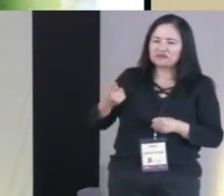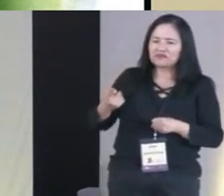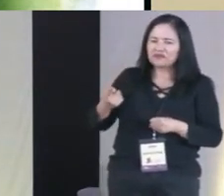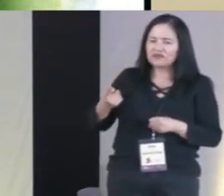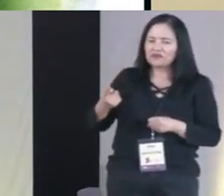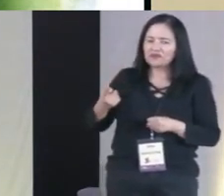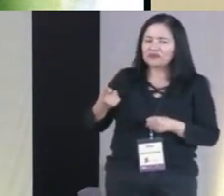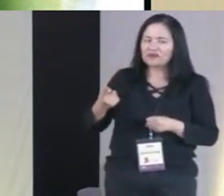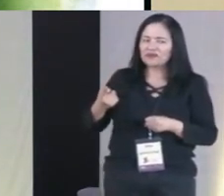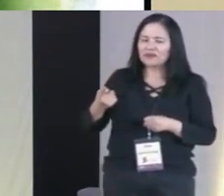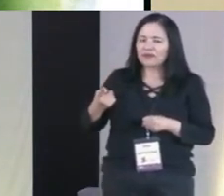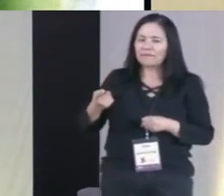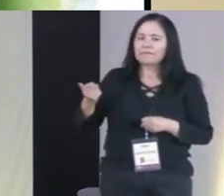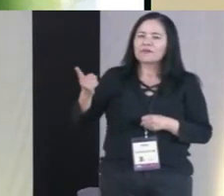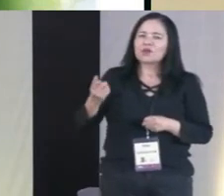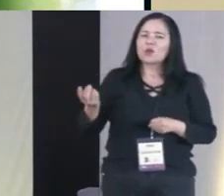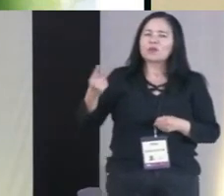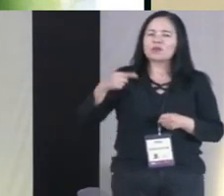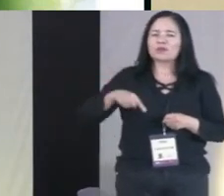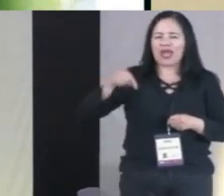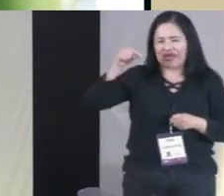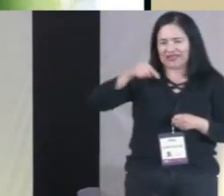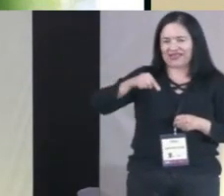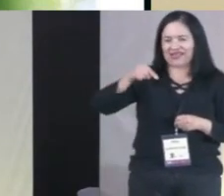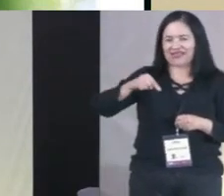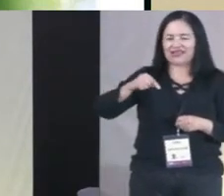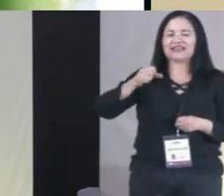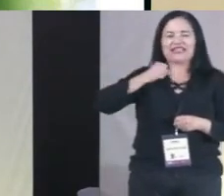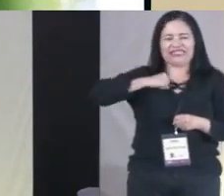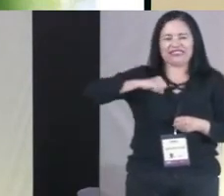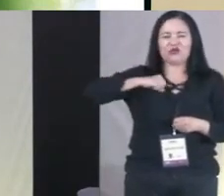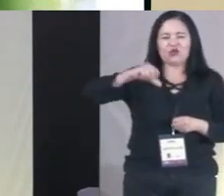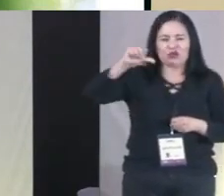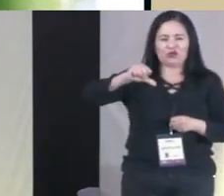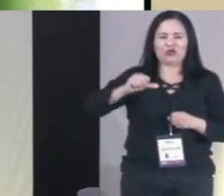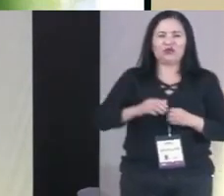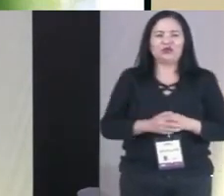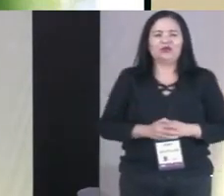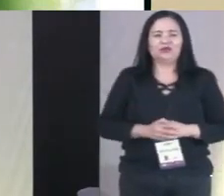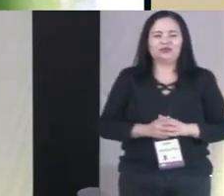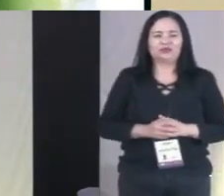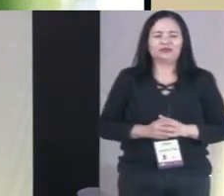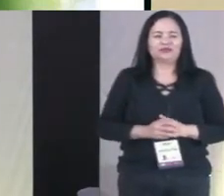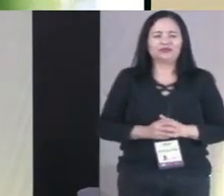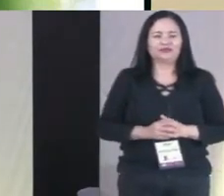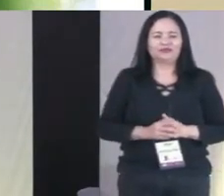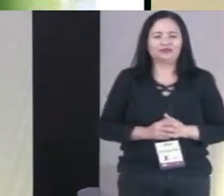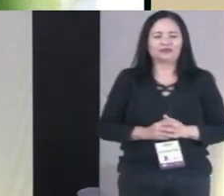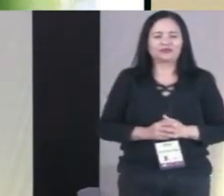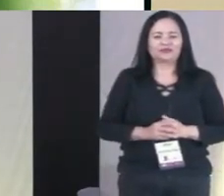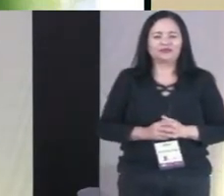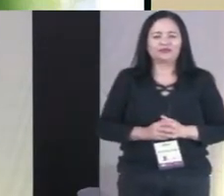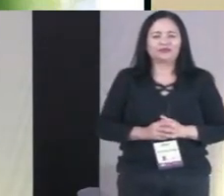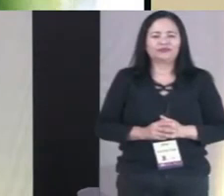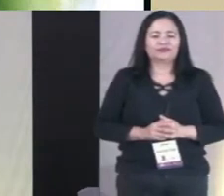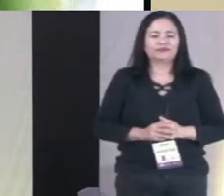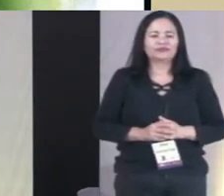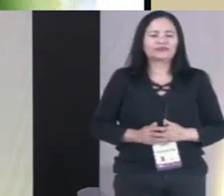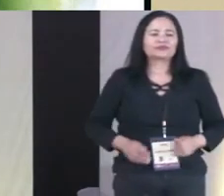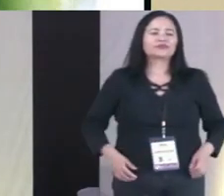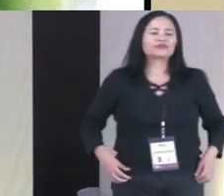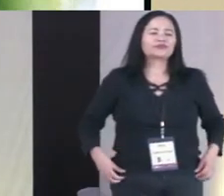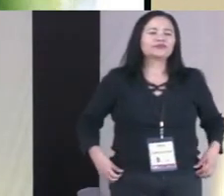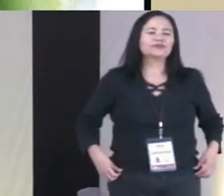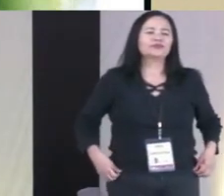en el siglo XXI. Y de